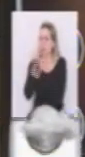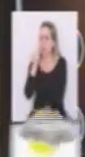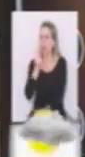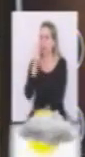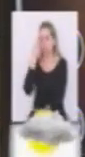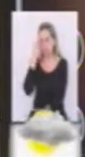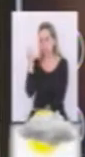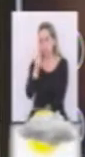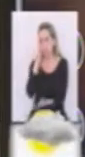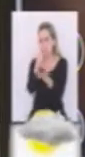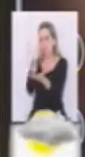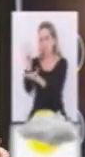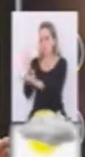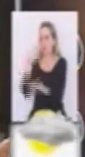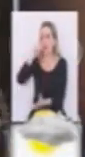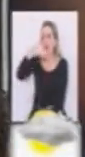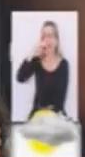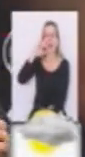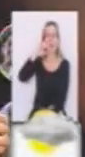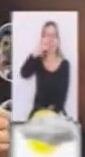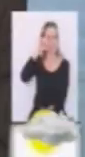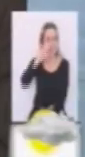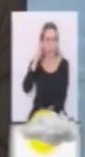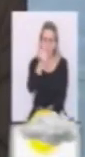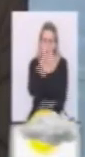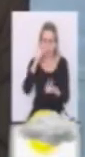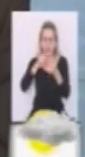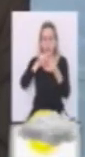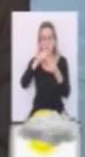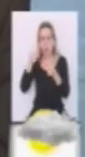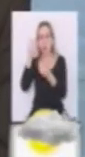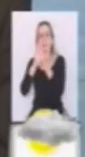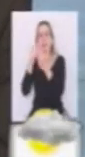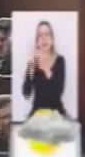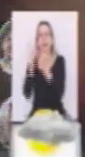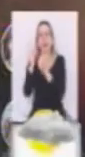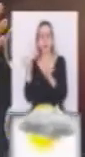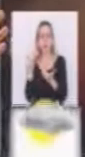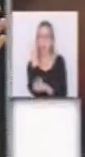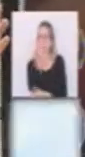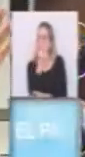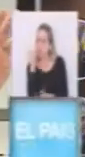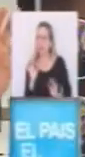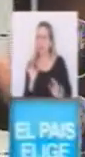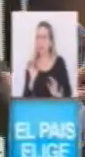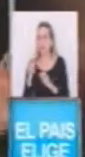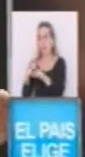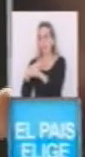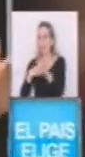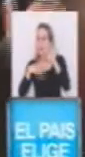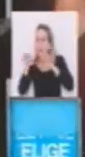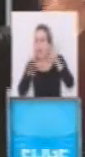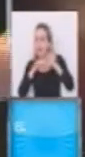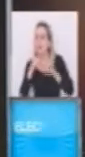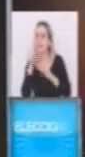qué? Justamente para poder negociar. Decís. ¿Cómo? Para De la Sota, decís. Para De la Sota, para La Baña, para cualquiera que